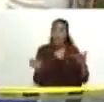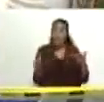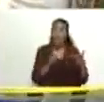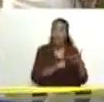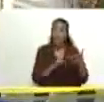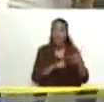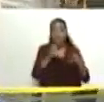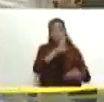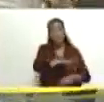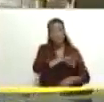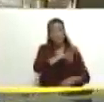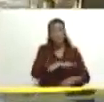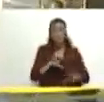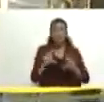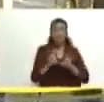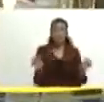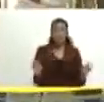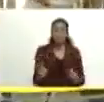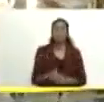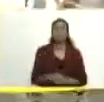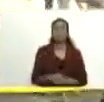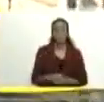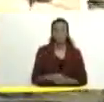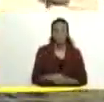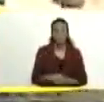atención social y educación.